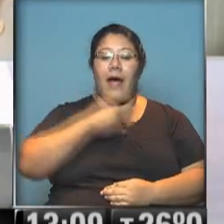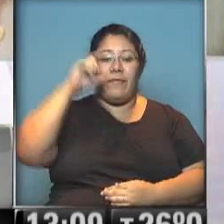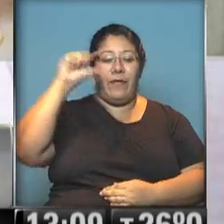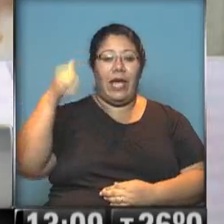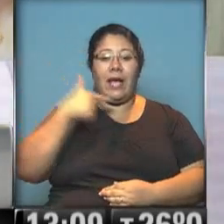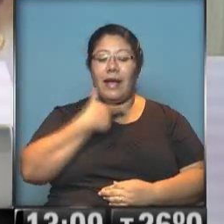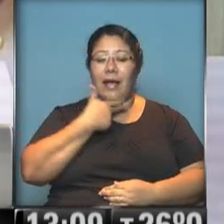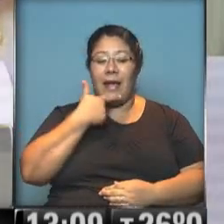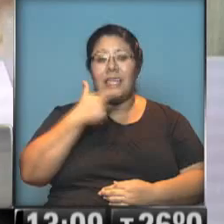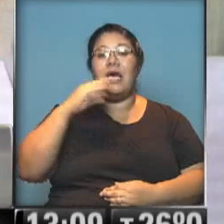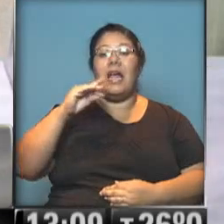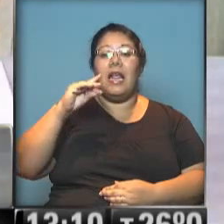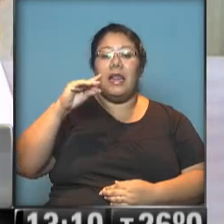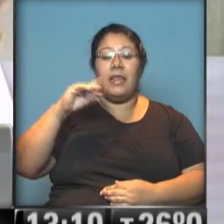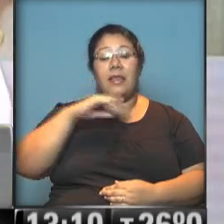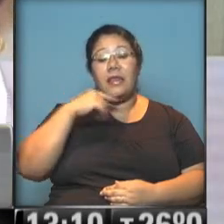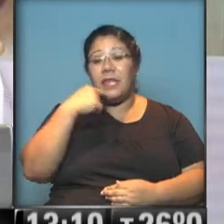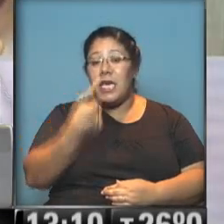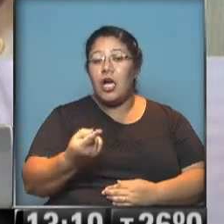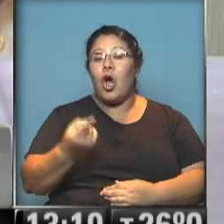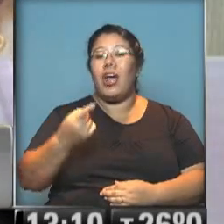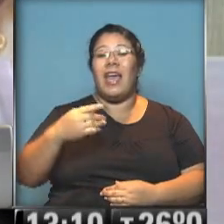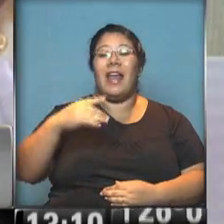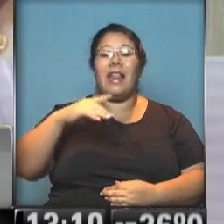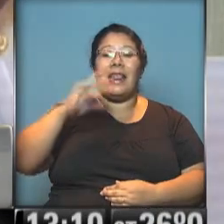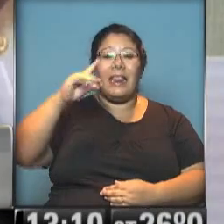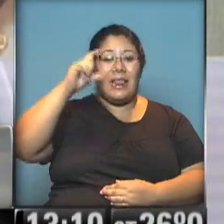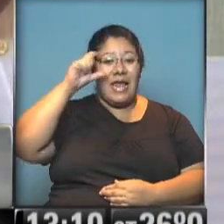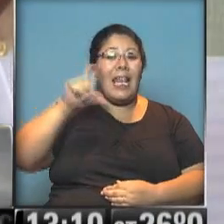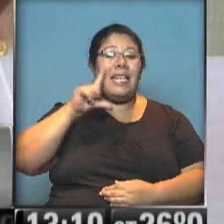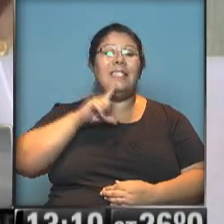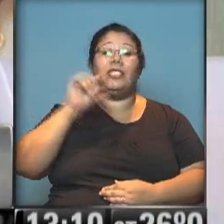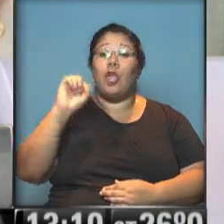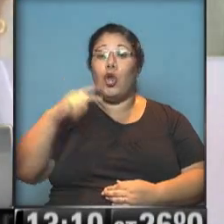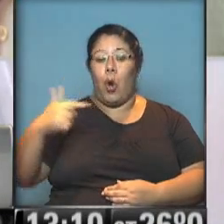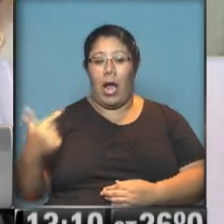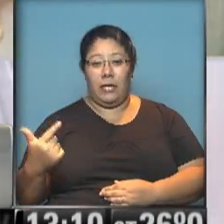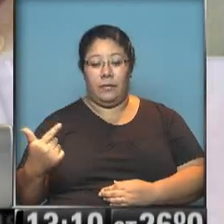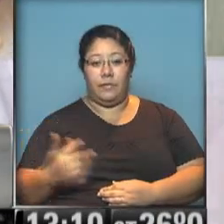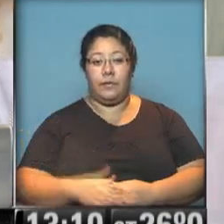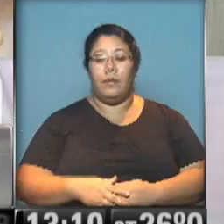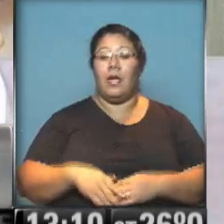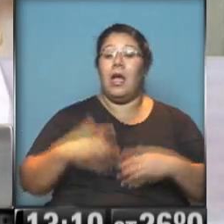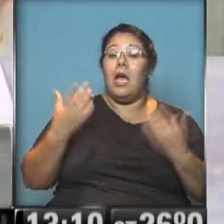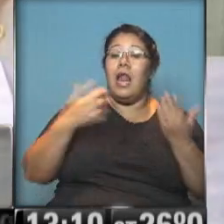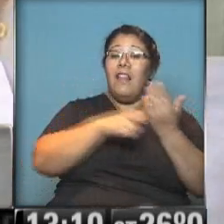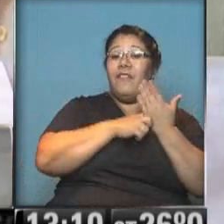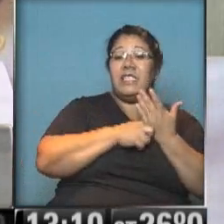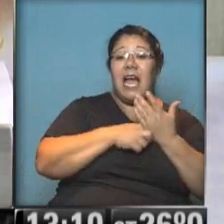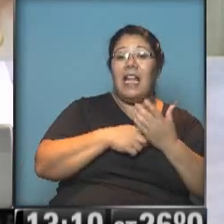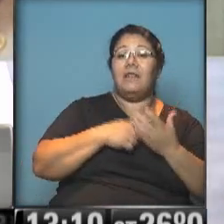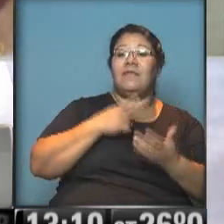delitos porque no había ningún tipo de principio de ejecución política no está tan seguro de eso dice bueno hagamos más diligencias para ver si hubo